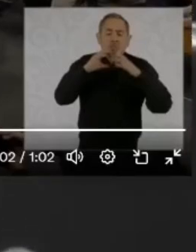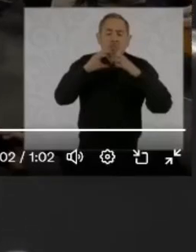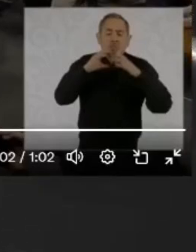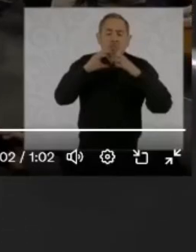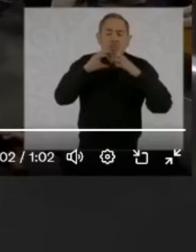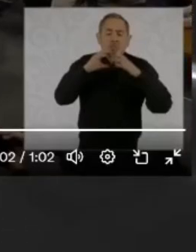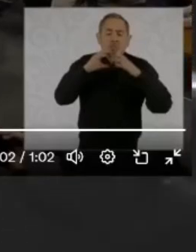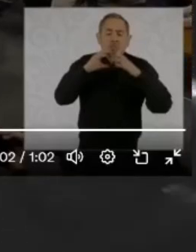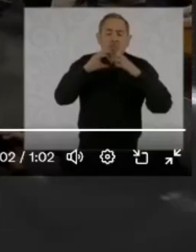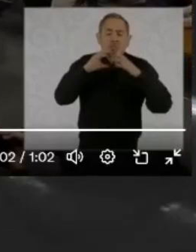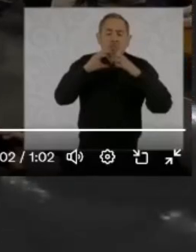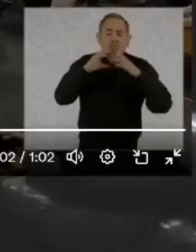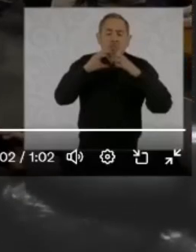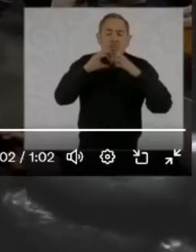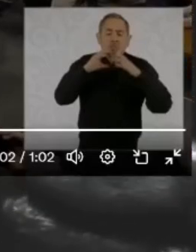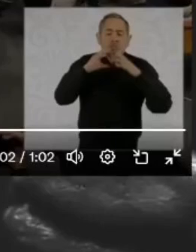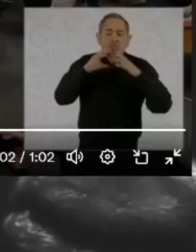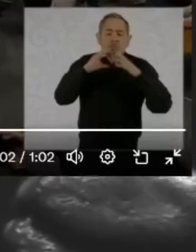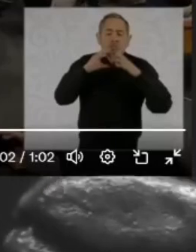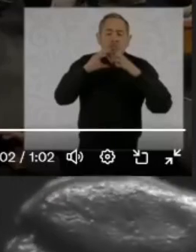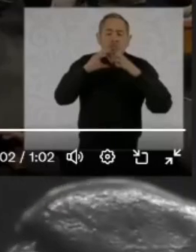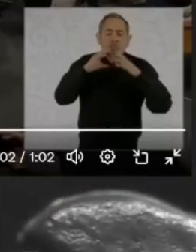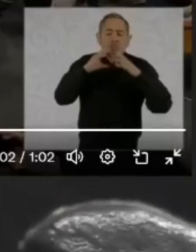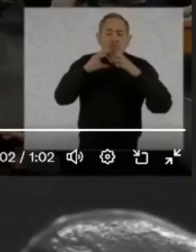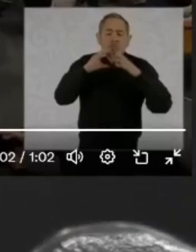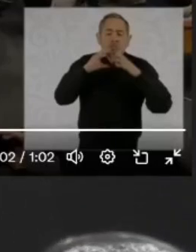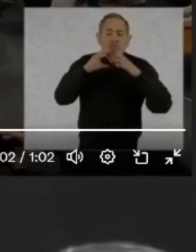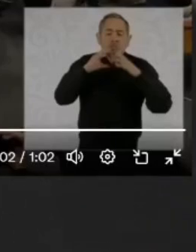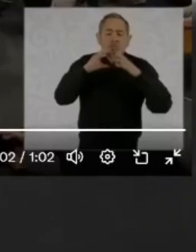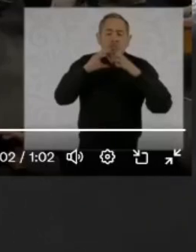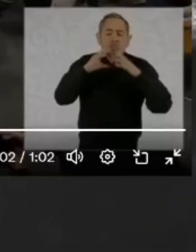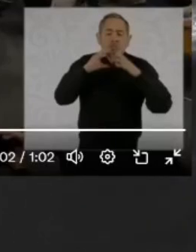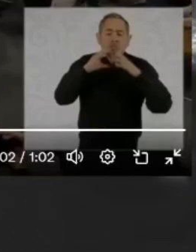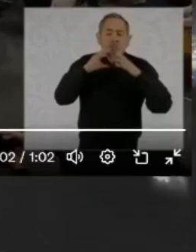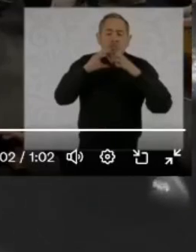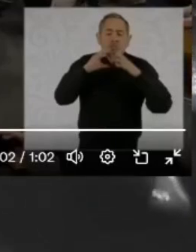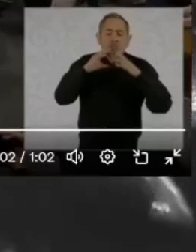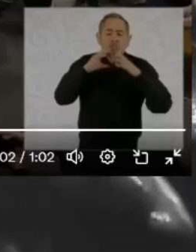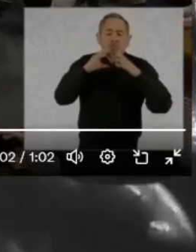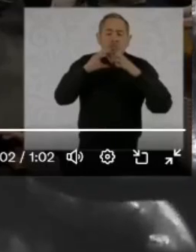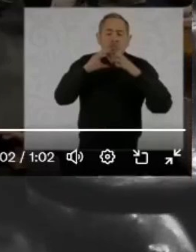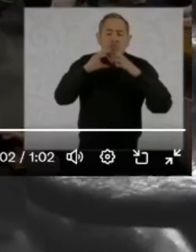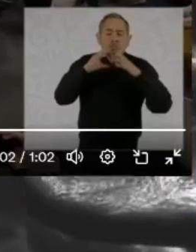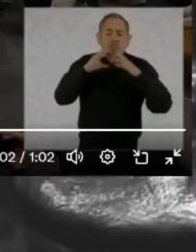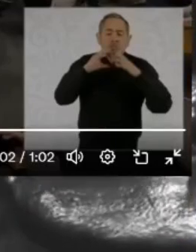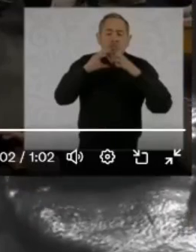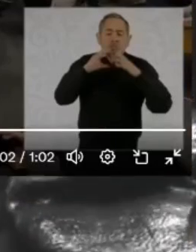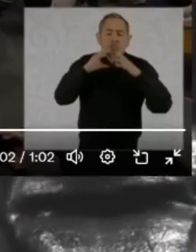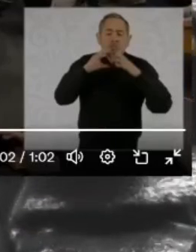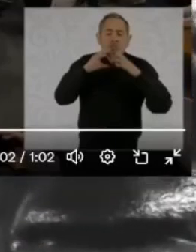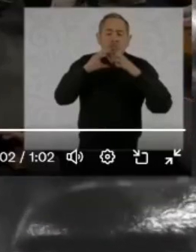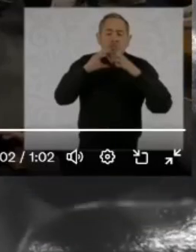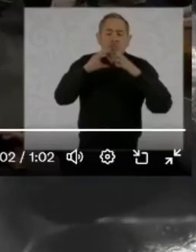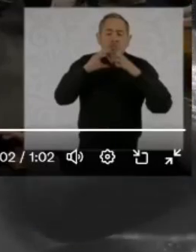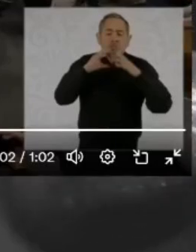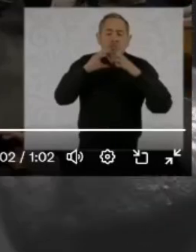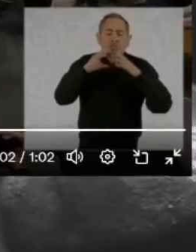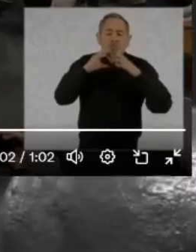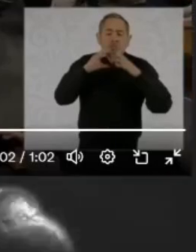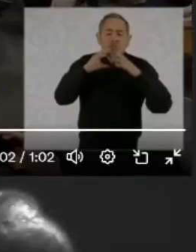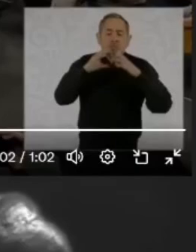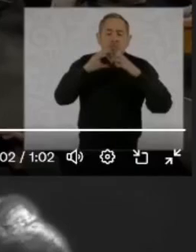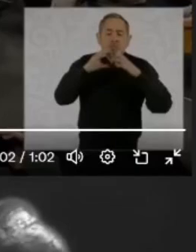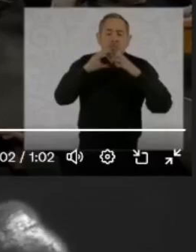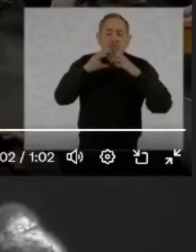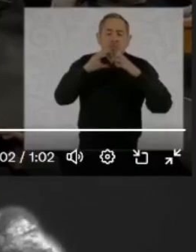facho. Tiene tantito tono de piel más clarito que yo, no le tengo confianza porque es facho, y esto nada